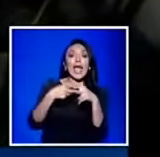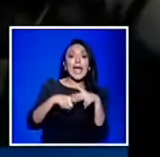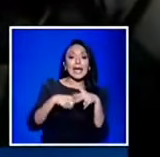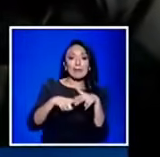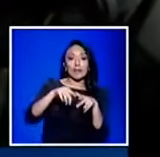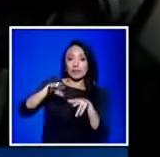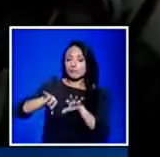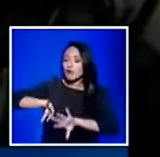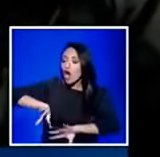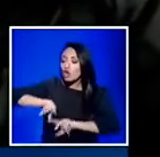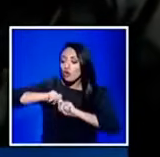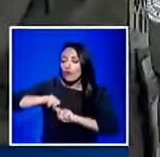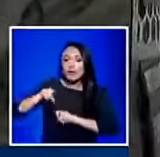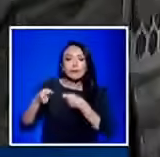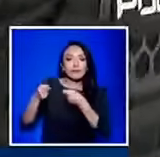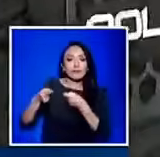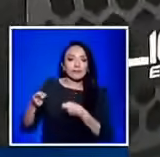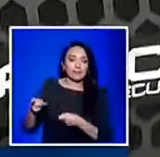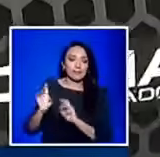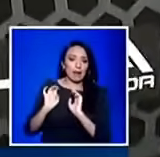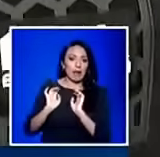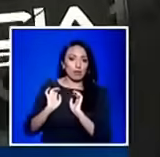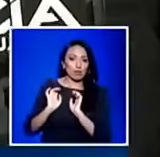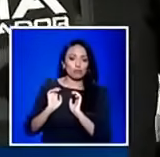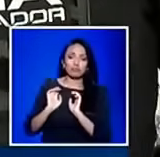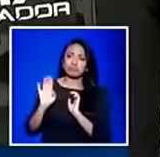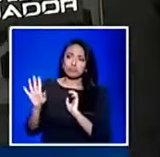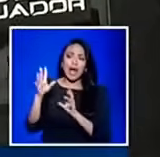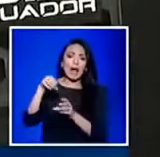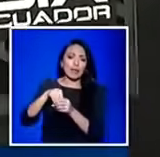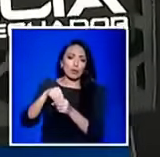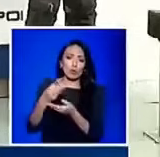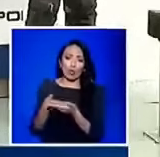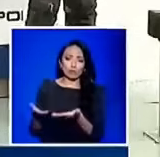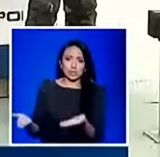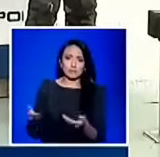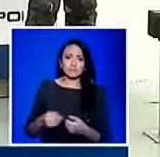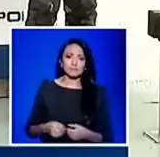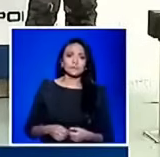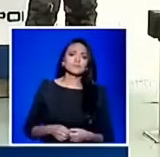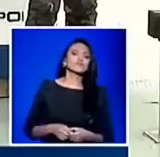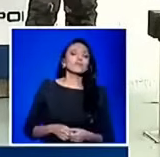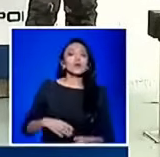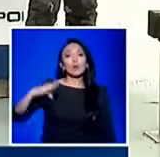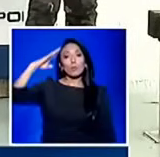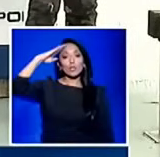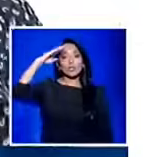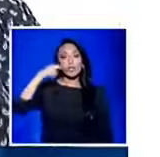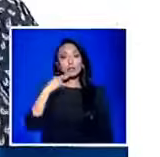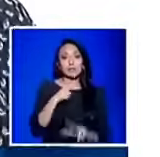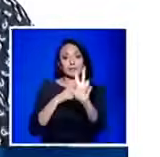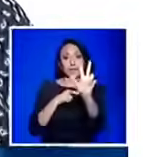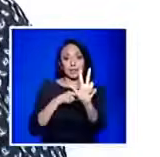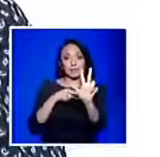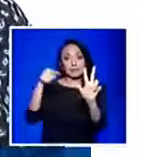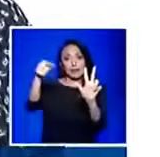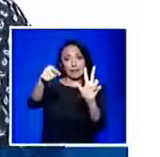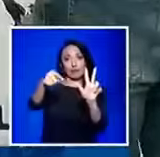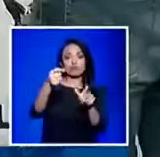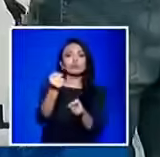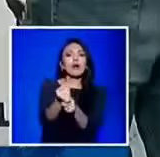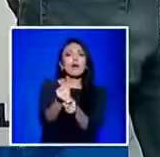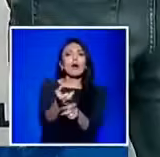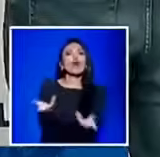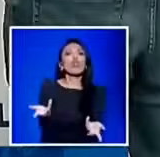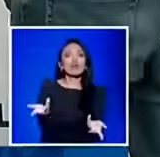herramientas y procedían a sustraerse las tanto pertenencias como las autopartes. Según la policía, esta banda operaba en el norte de la capital